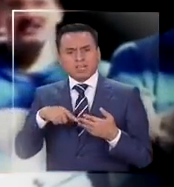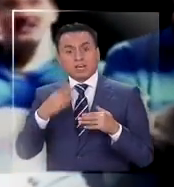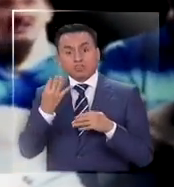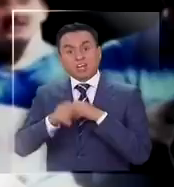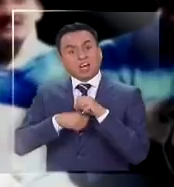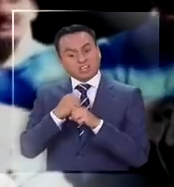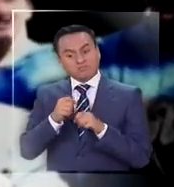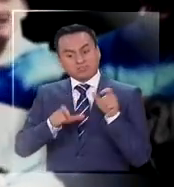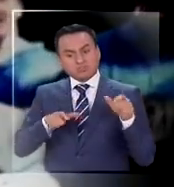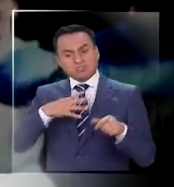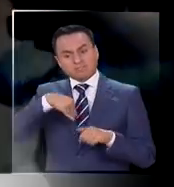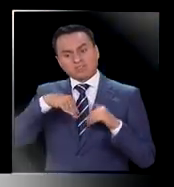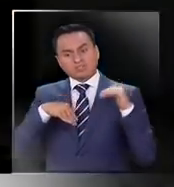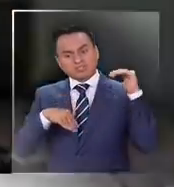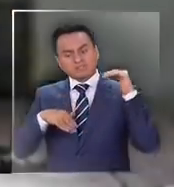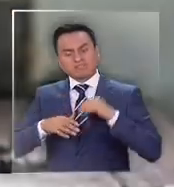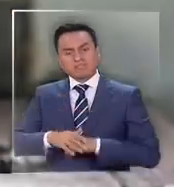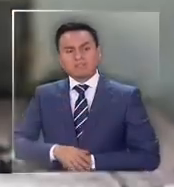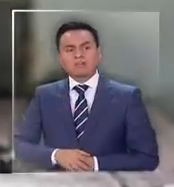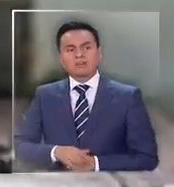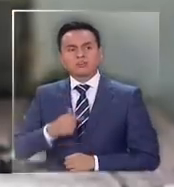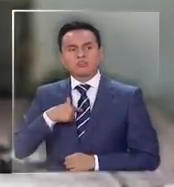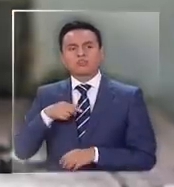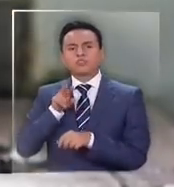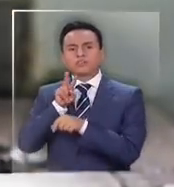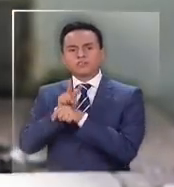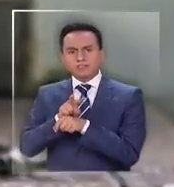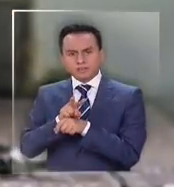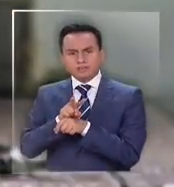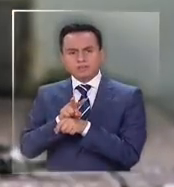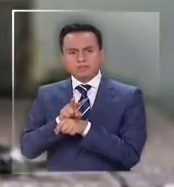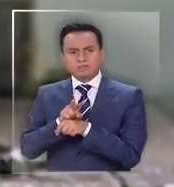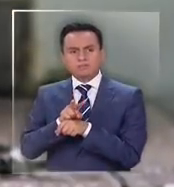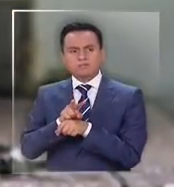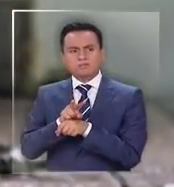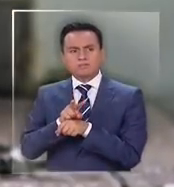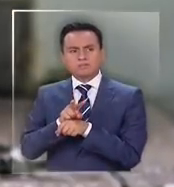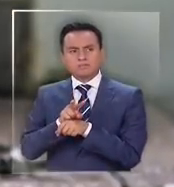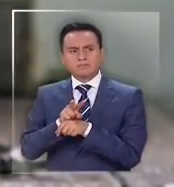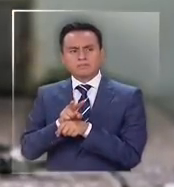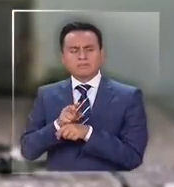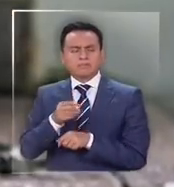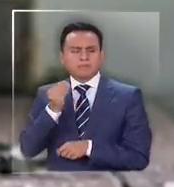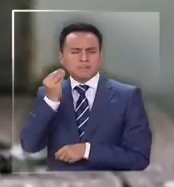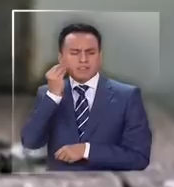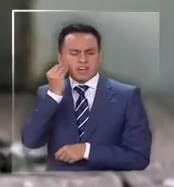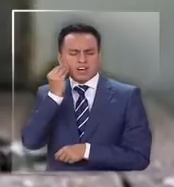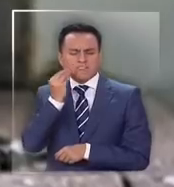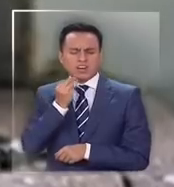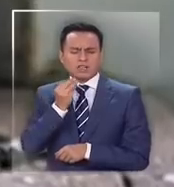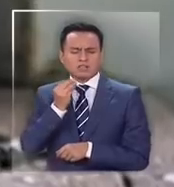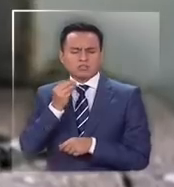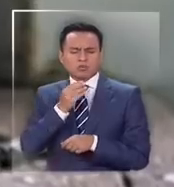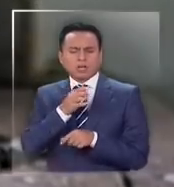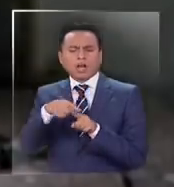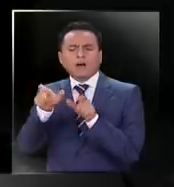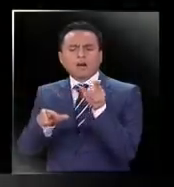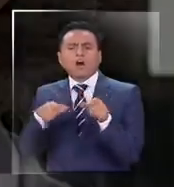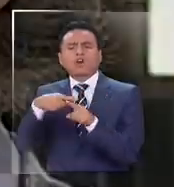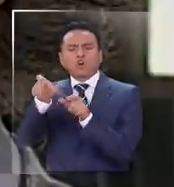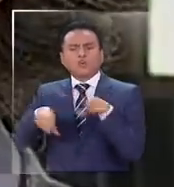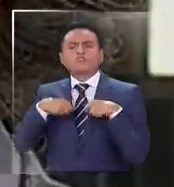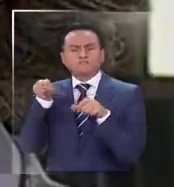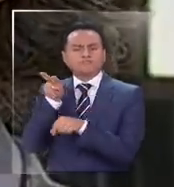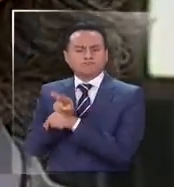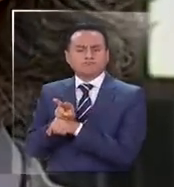de 14 años. Yo fui testigo de que él besaba, tocaba a otros jóvenes.